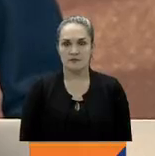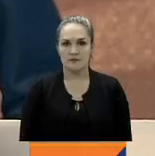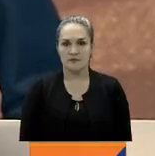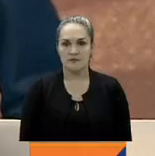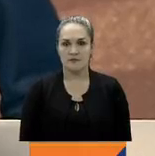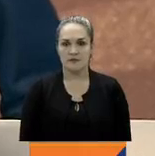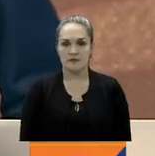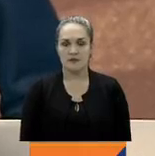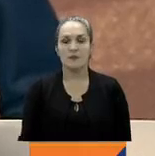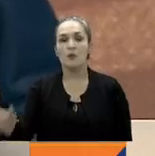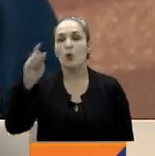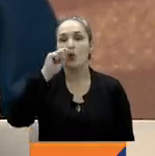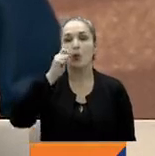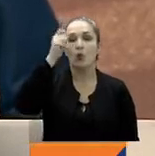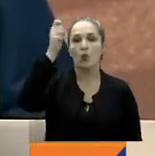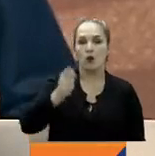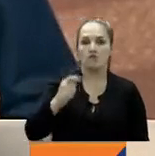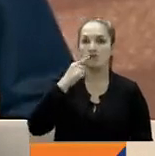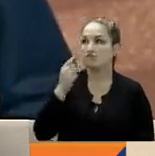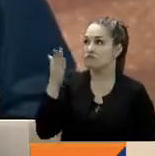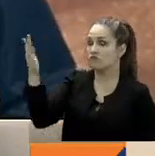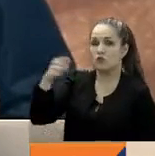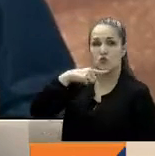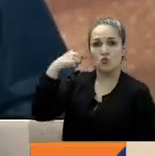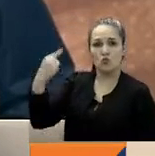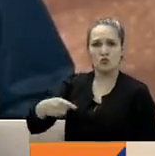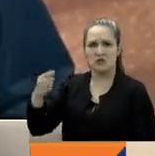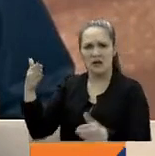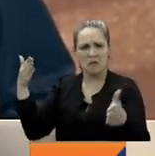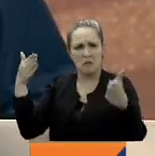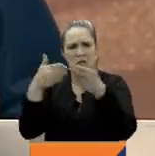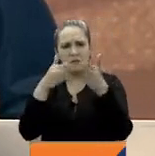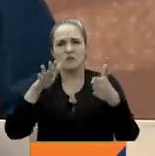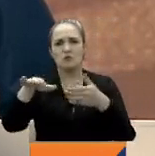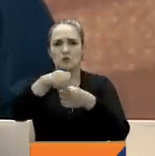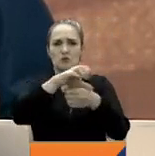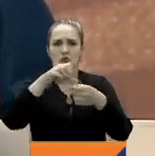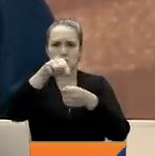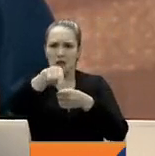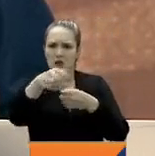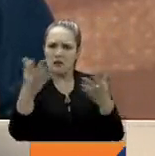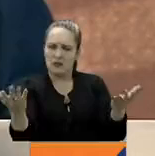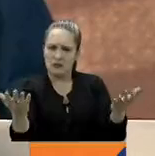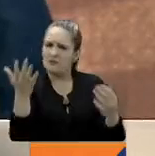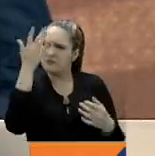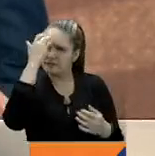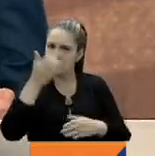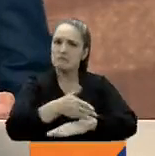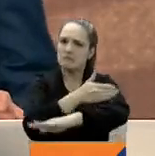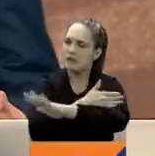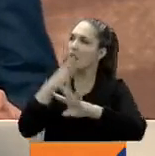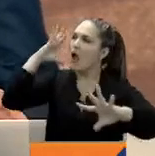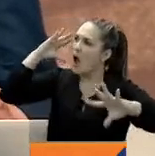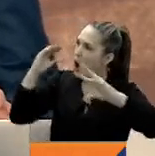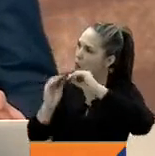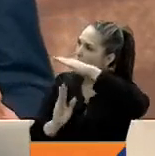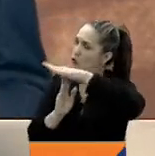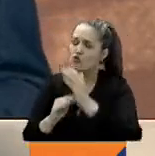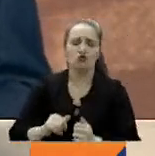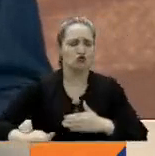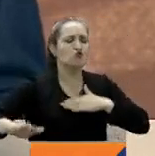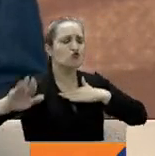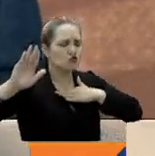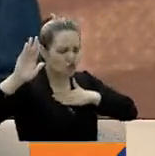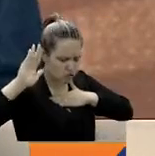ucrania cushion a rusia de bombardear la ciudad de chernigov y precisamente a pesar de que moscú había dicho que